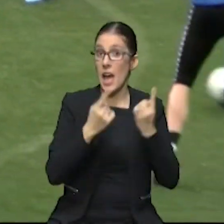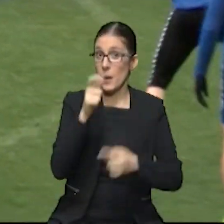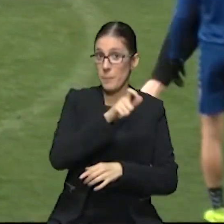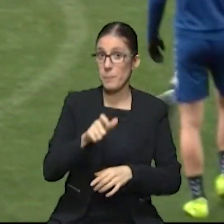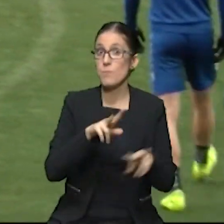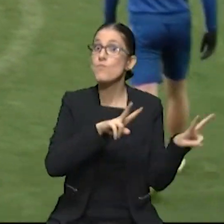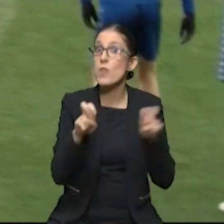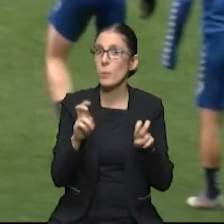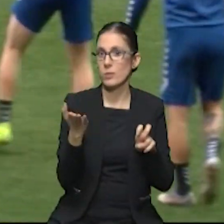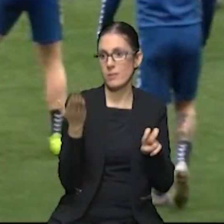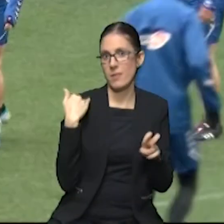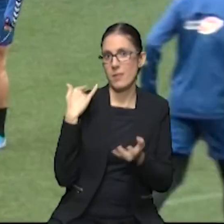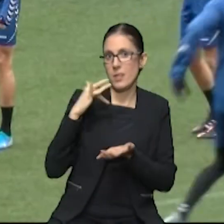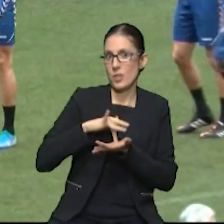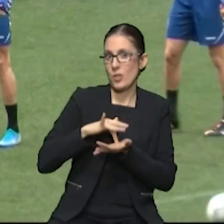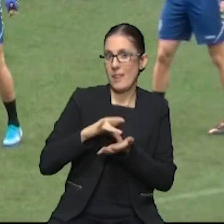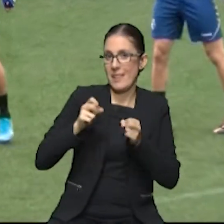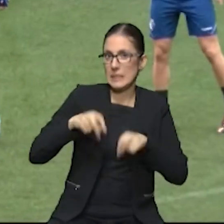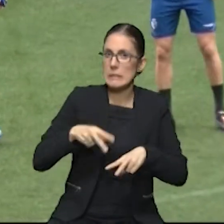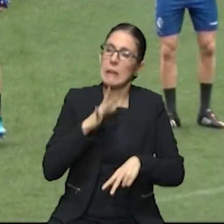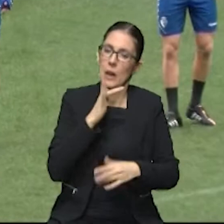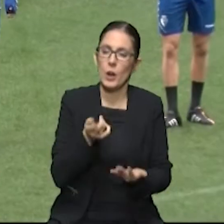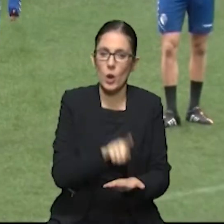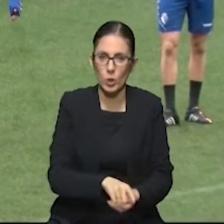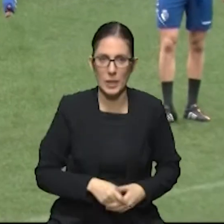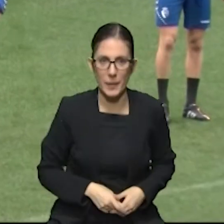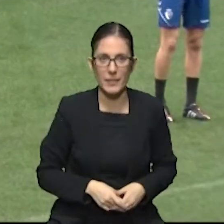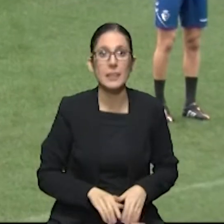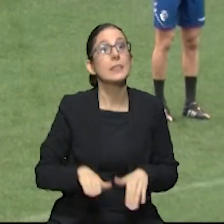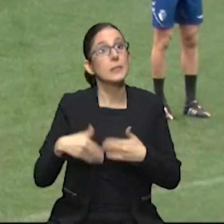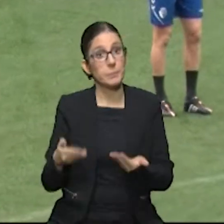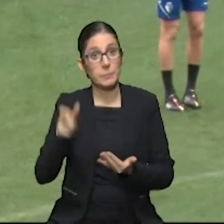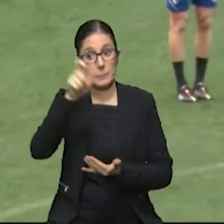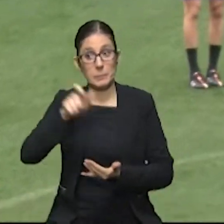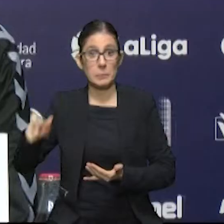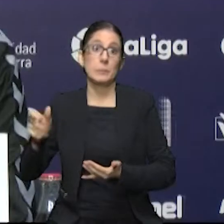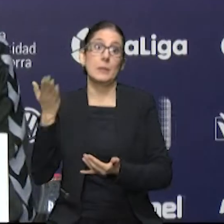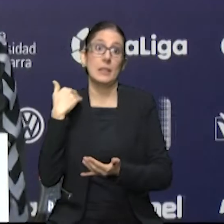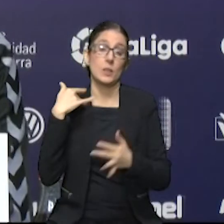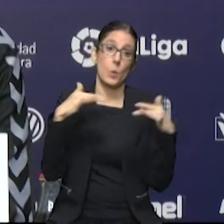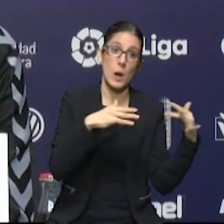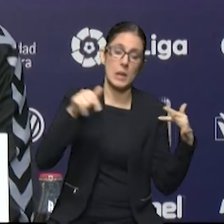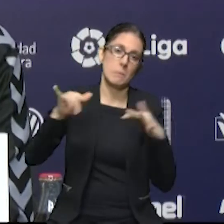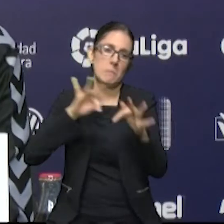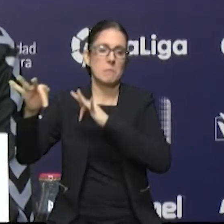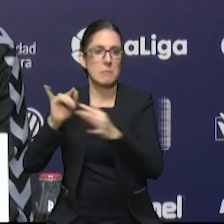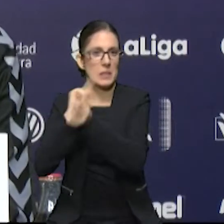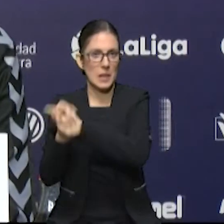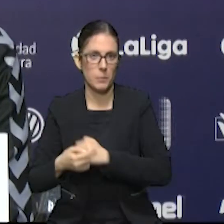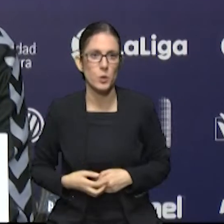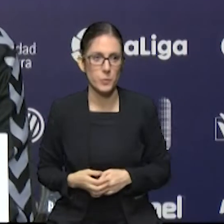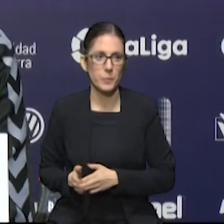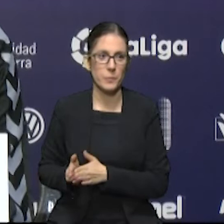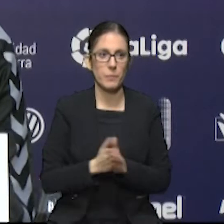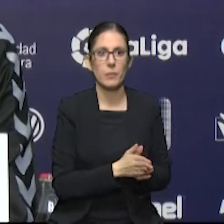en el once liguero tras retornar en Copa en el otro flanco de la defensa Íñigo Pérez relevará el sancionado Estupiñán. El recorrido perrovis no tiene nadie en la liga.